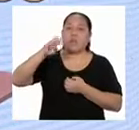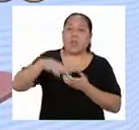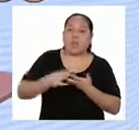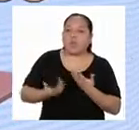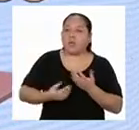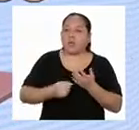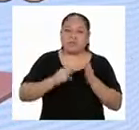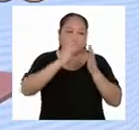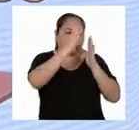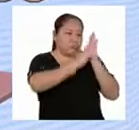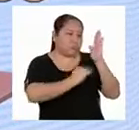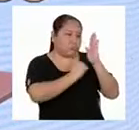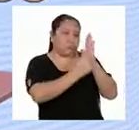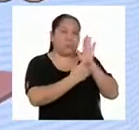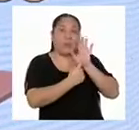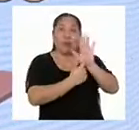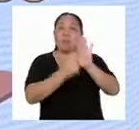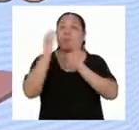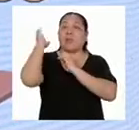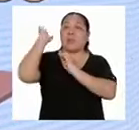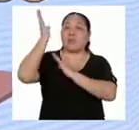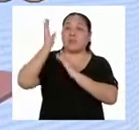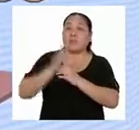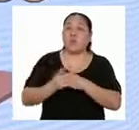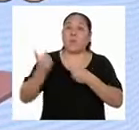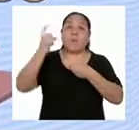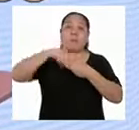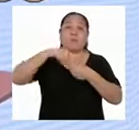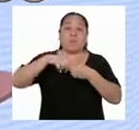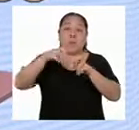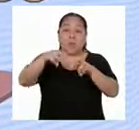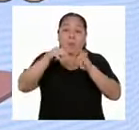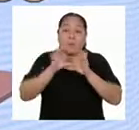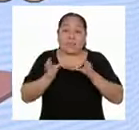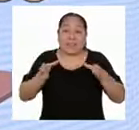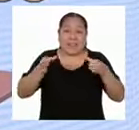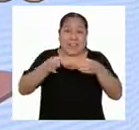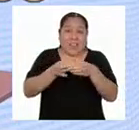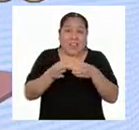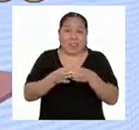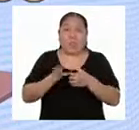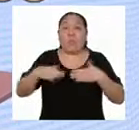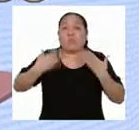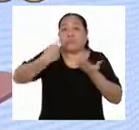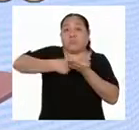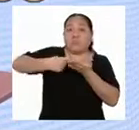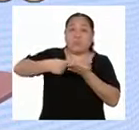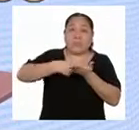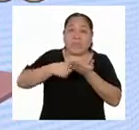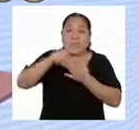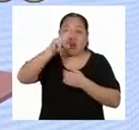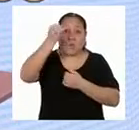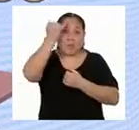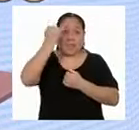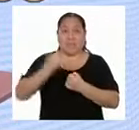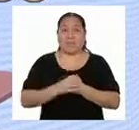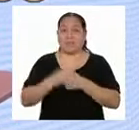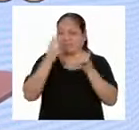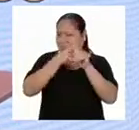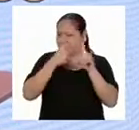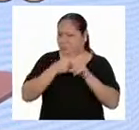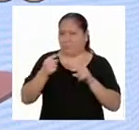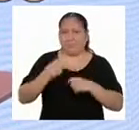conceptual, una exposición en clase, participar de una mesa redonda, podemos debatir alrededor de una idea. En